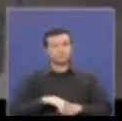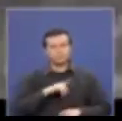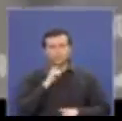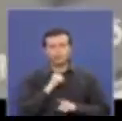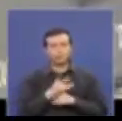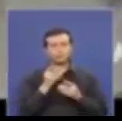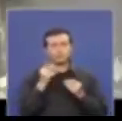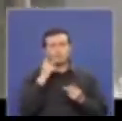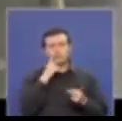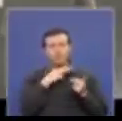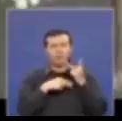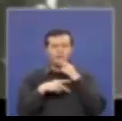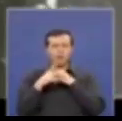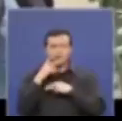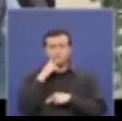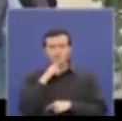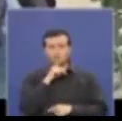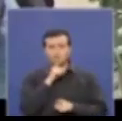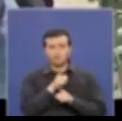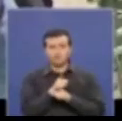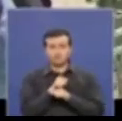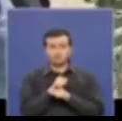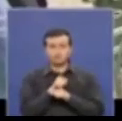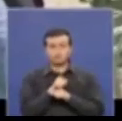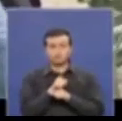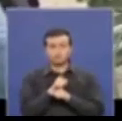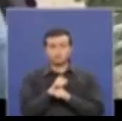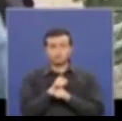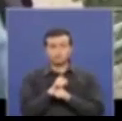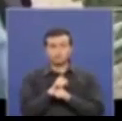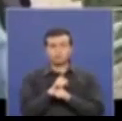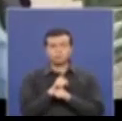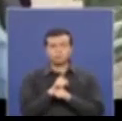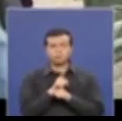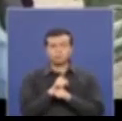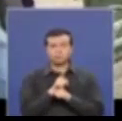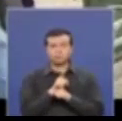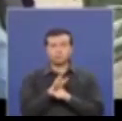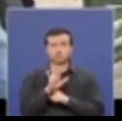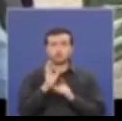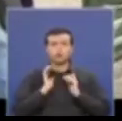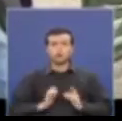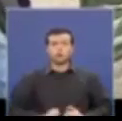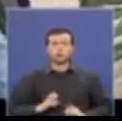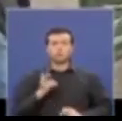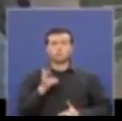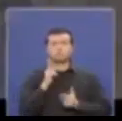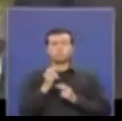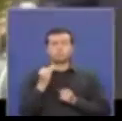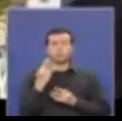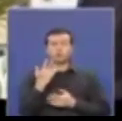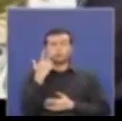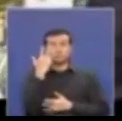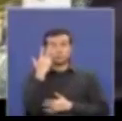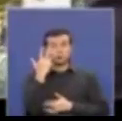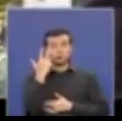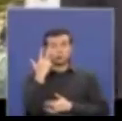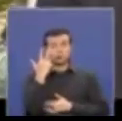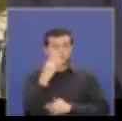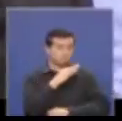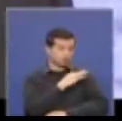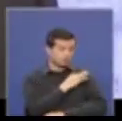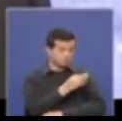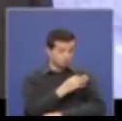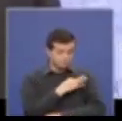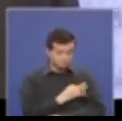fue tanta la mentira, la pantomima, que ¿cuántas balas todavía tiene en su cuerpo, sargento? 3, ¿verdad? que no le lograron